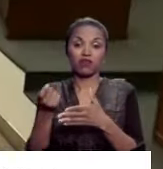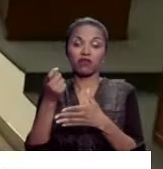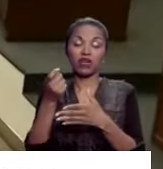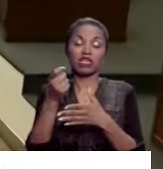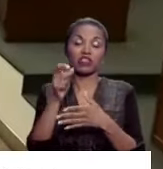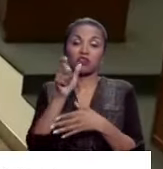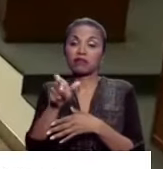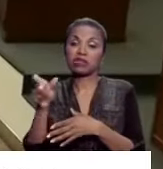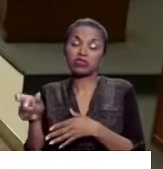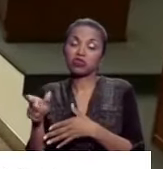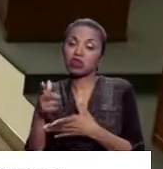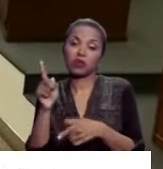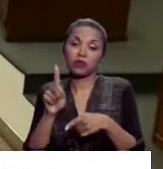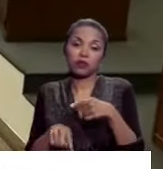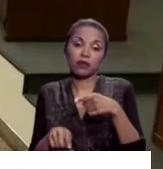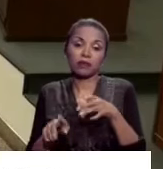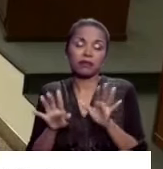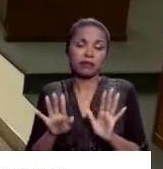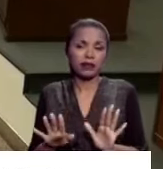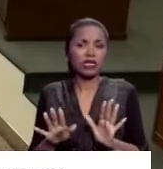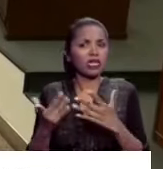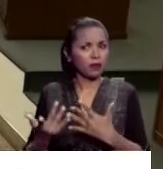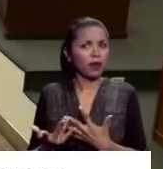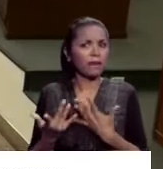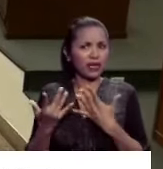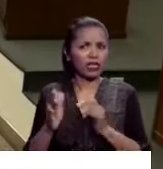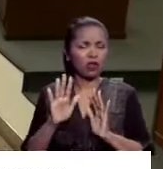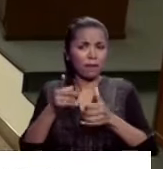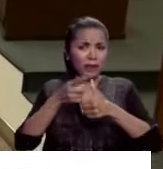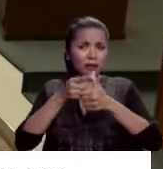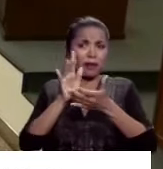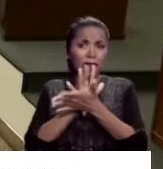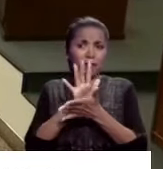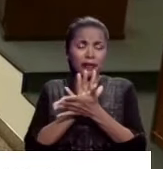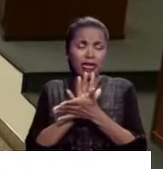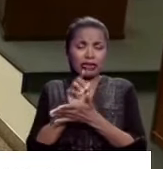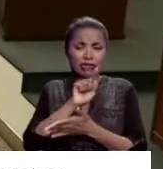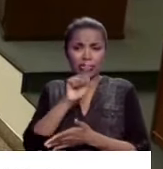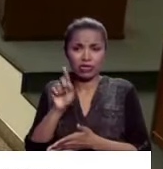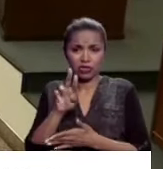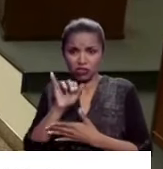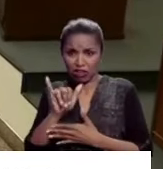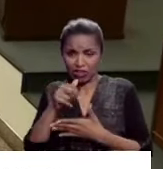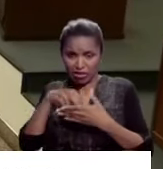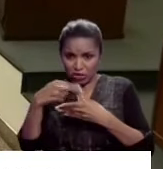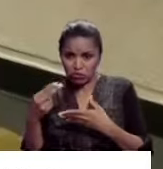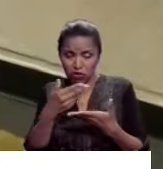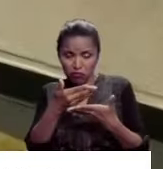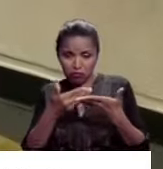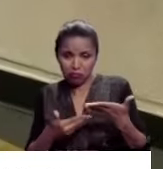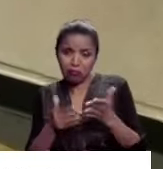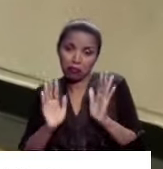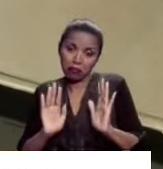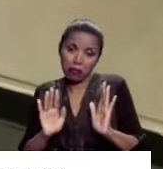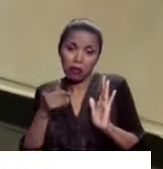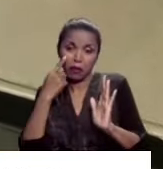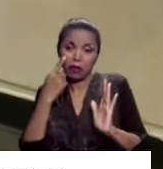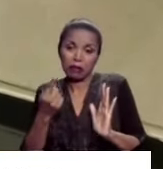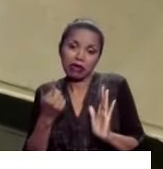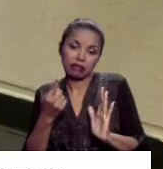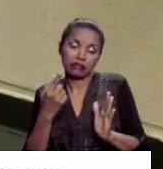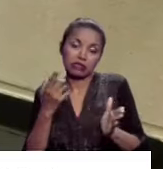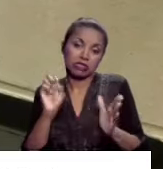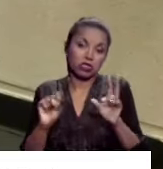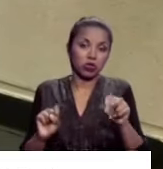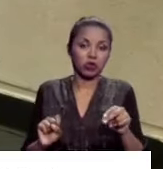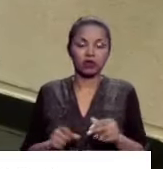quórum, pero no hemos esperado, no estamos esperando que llegue el documento. Cuando llegue el documento, entonces nosotros le podríamos decir si podría ser o no podría ser,